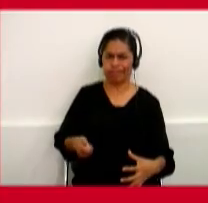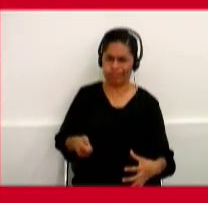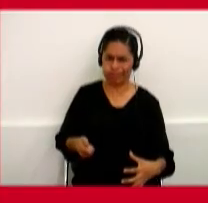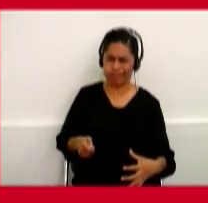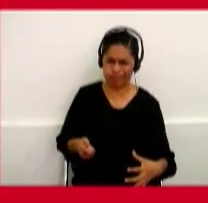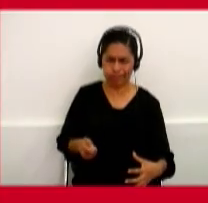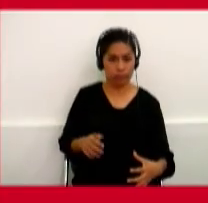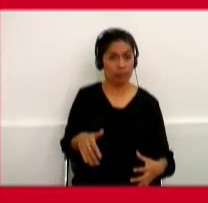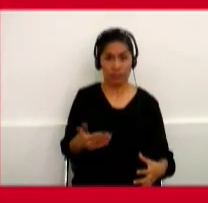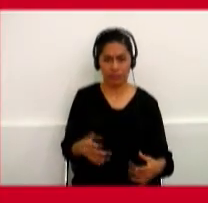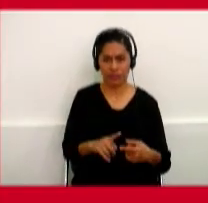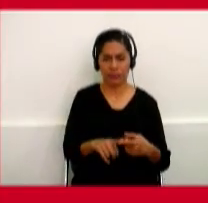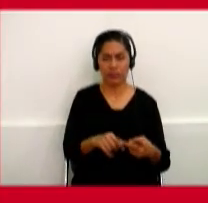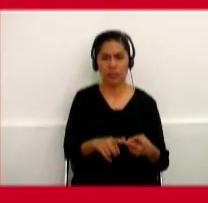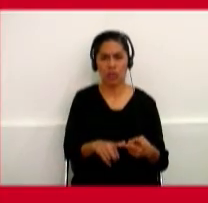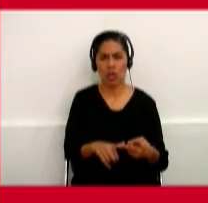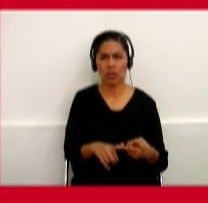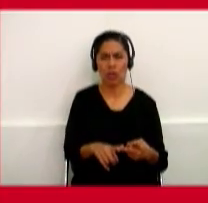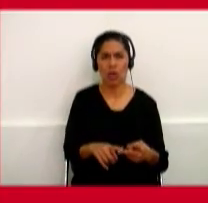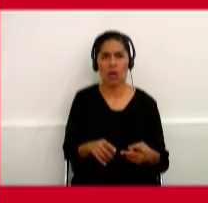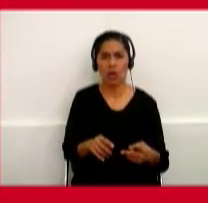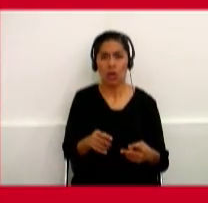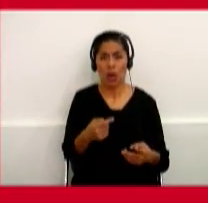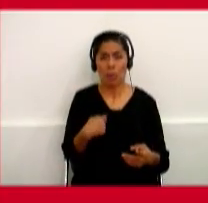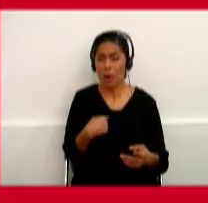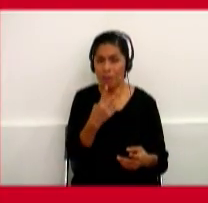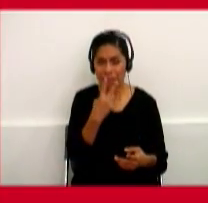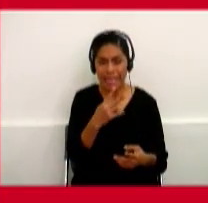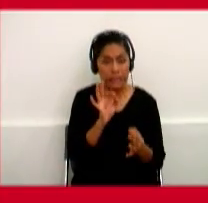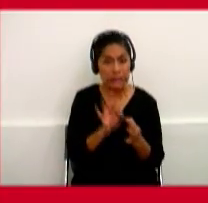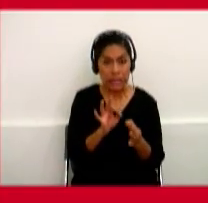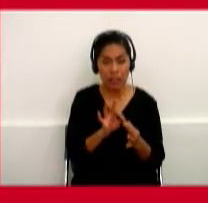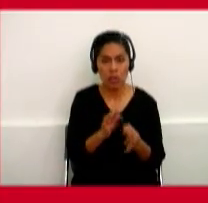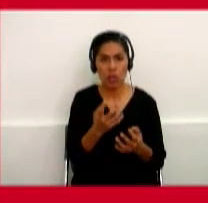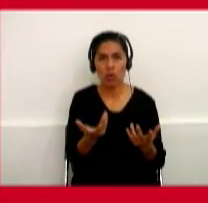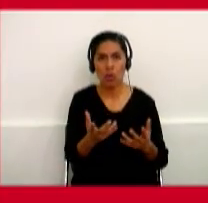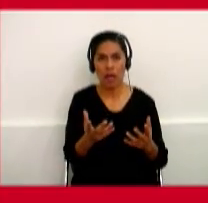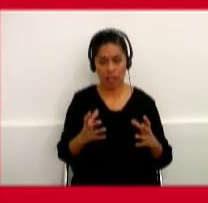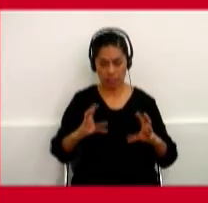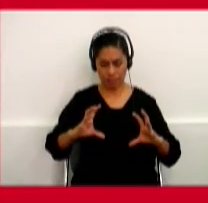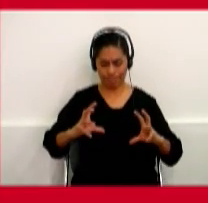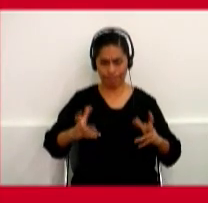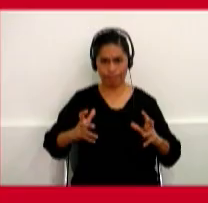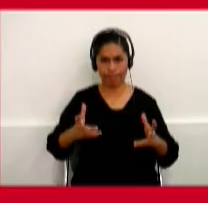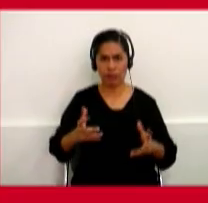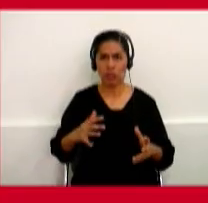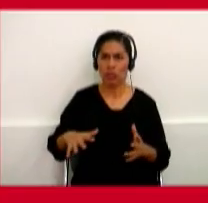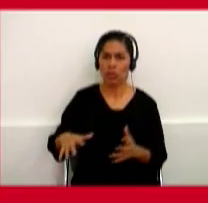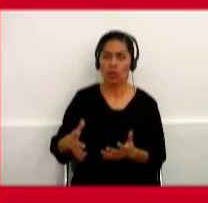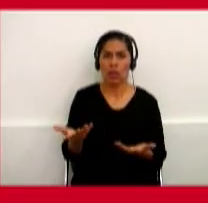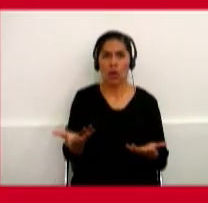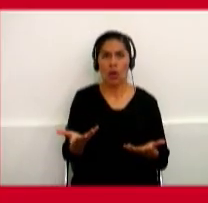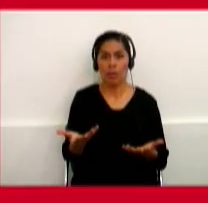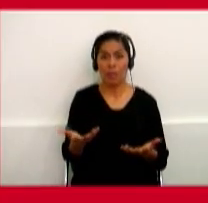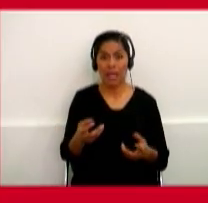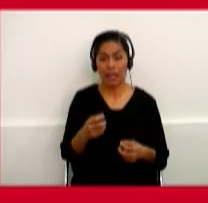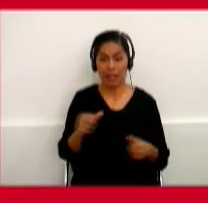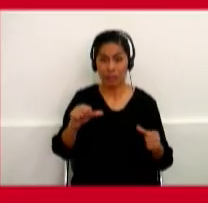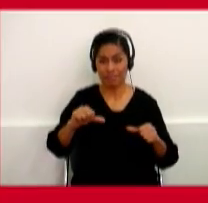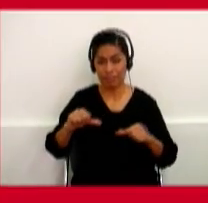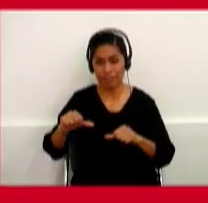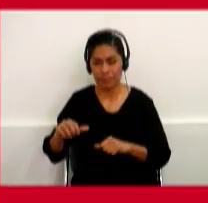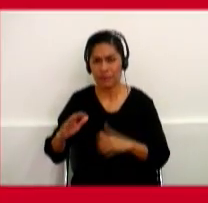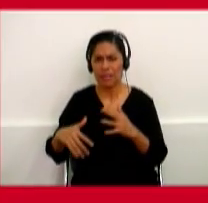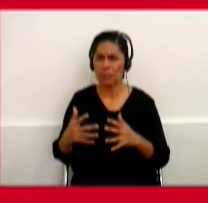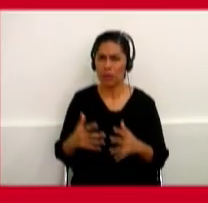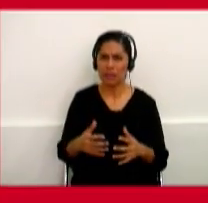todavía integrar esas variables operativas para determinar cuáles son las condiciones que deberíamos evitar para que estas fallas no ocurran desde el punto